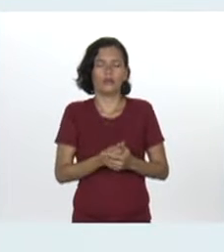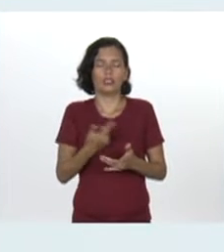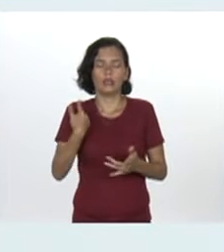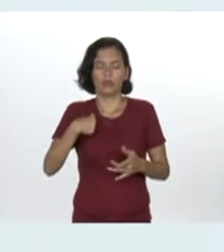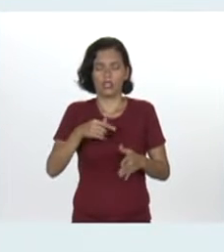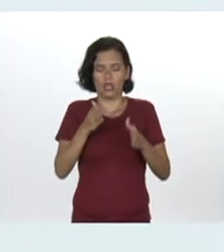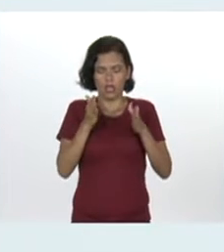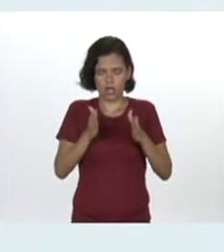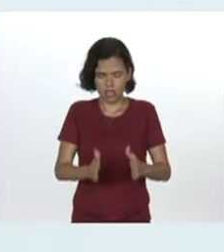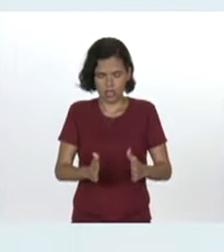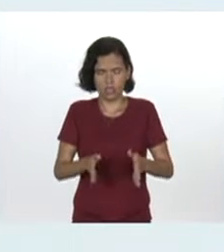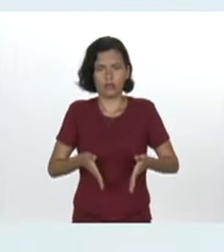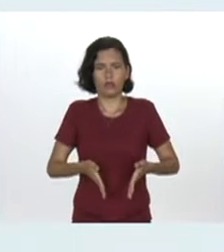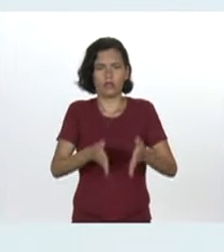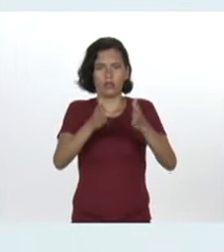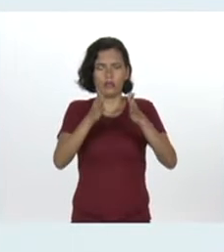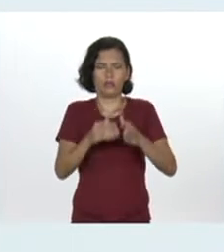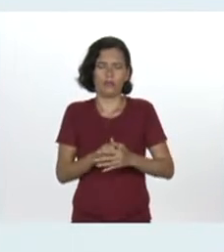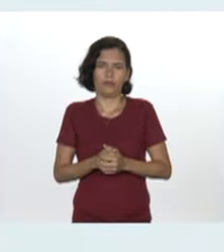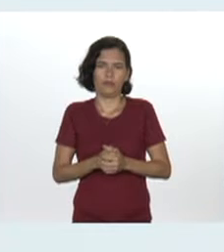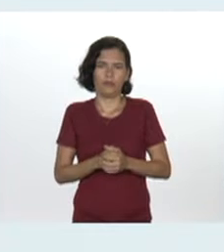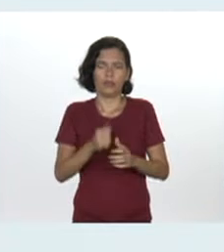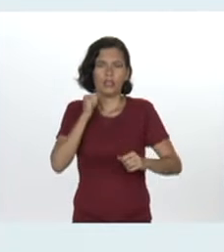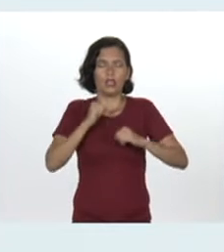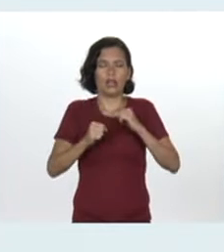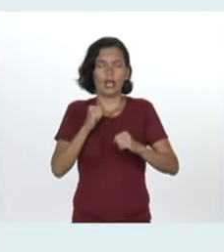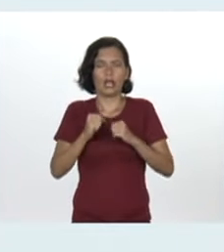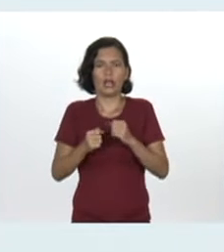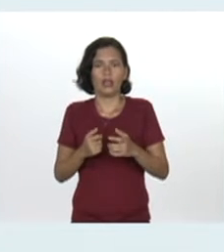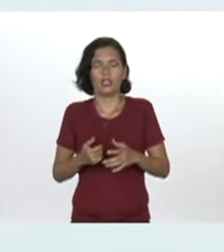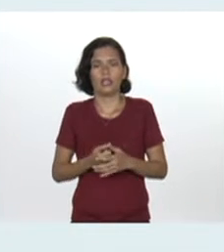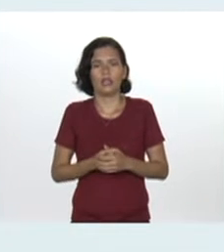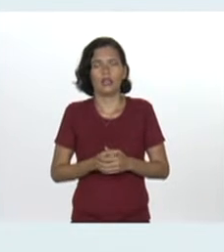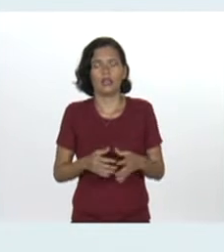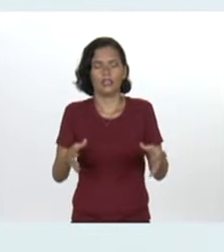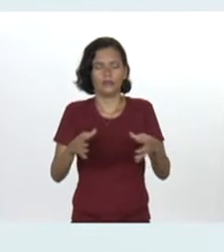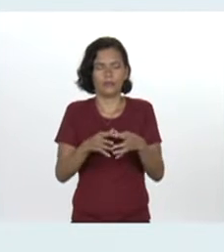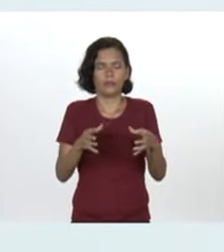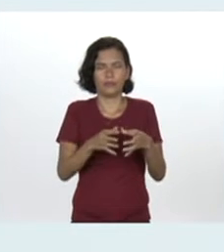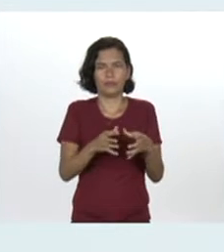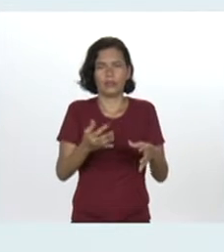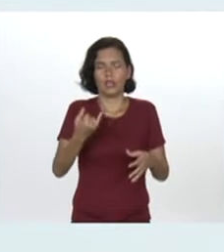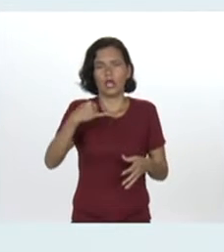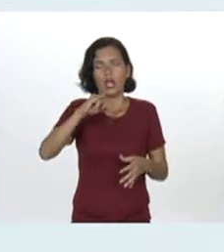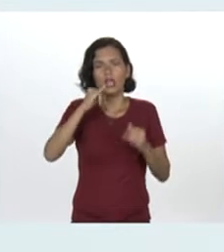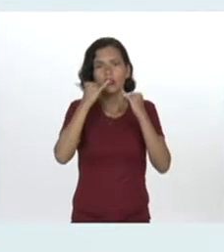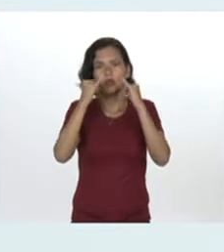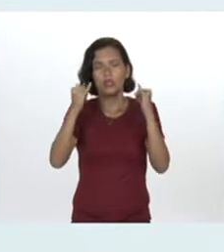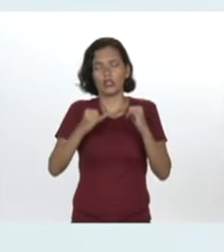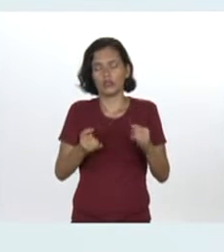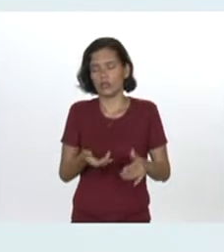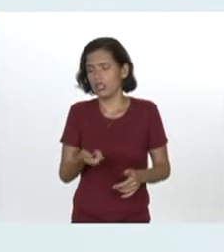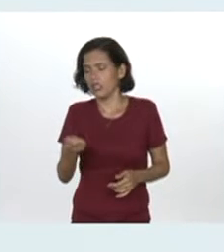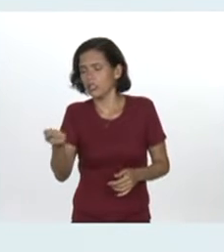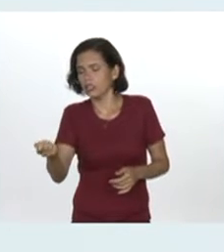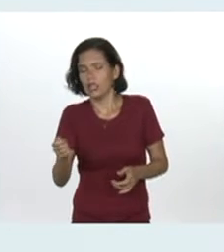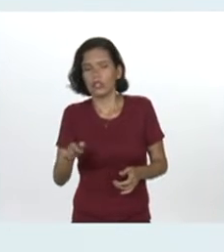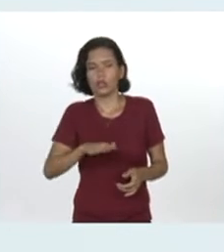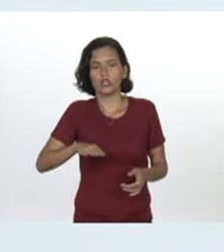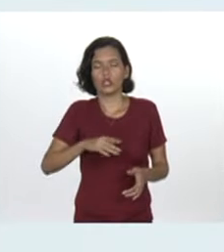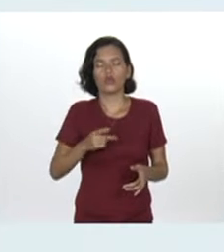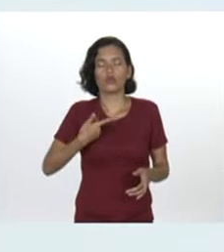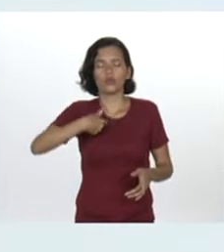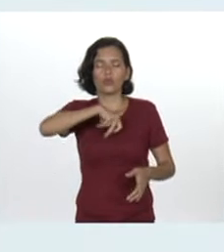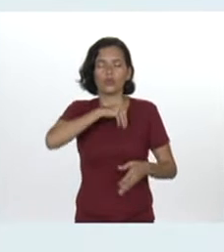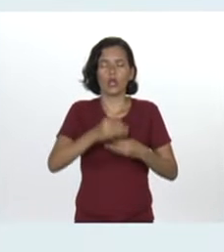debemos mantener por esos carriles. En la carrera de relevo, que es algo colectivo, hay una zona de entrega de testigos, que es donde nosotros